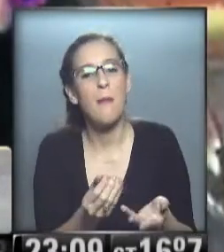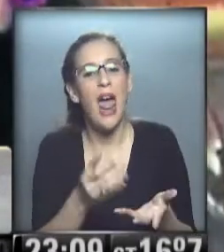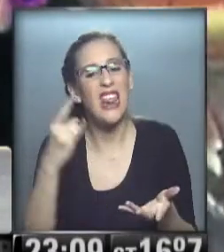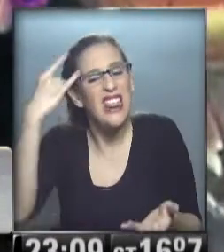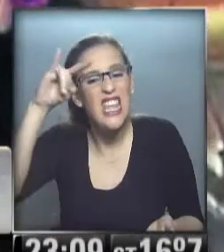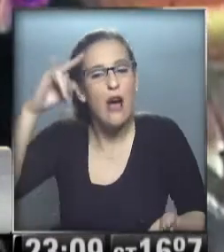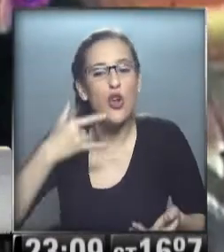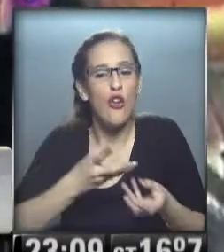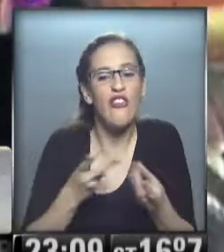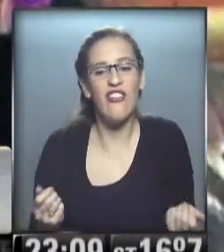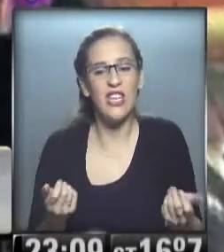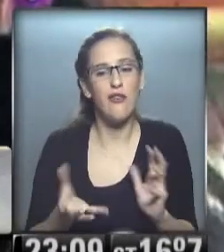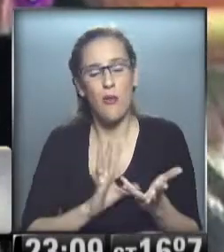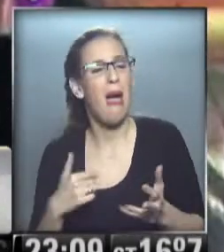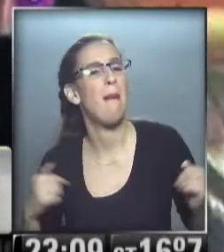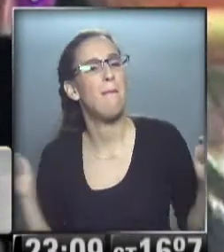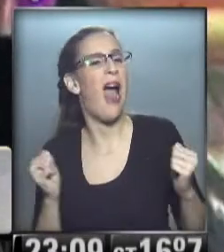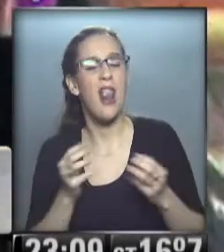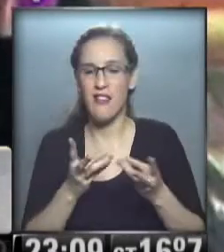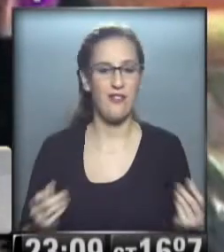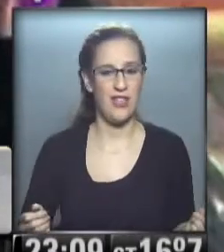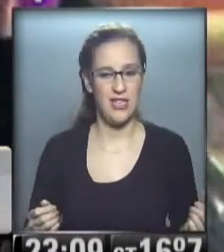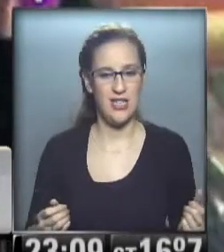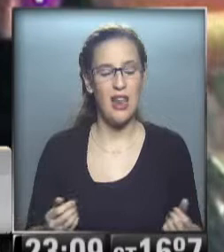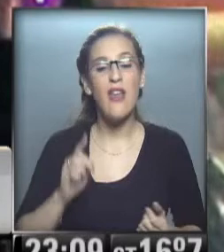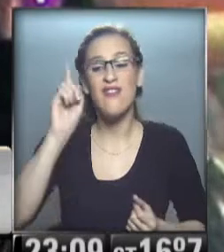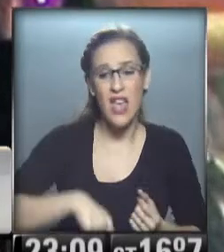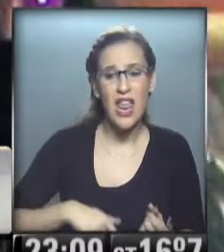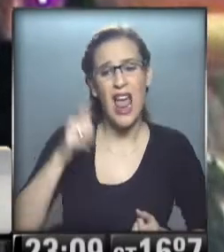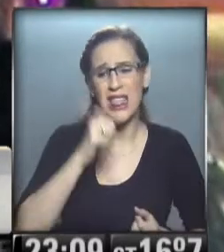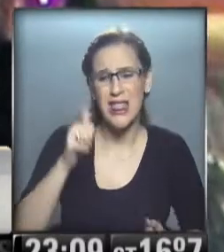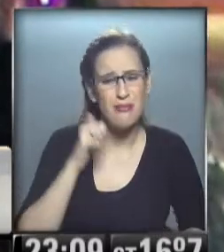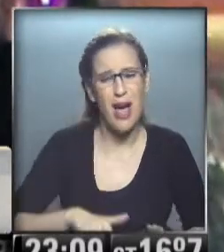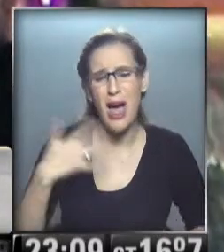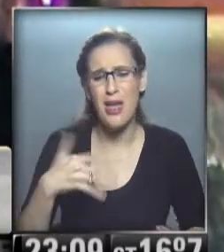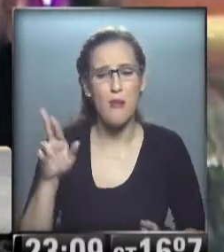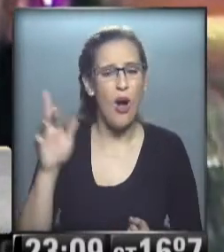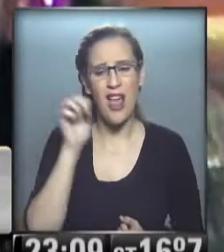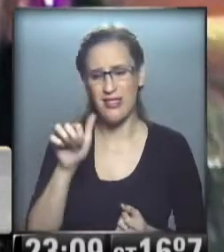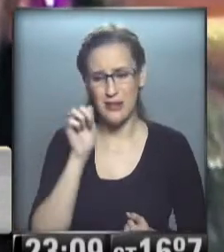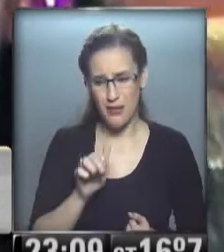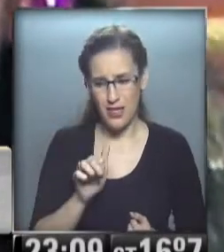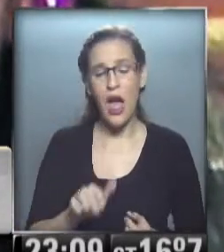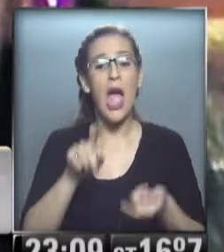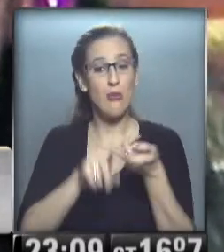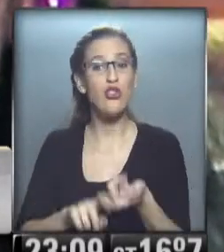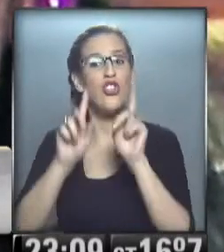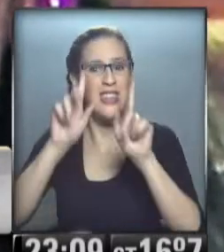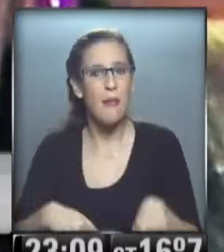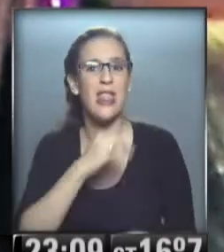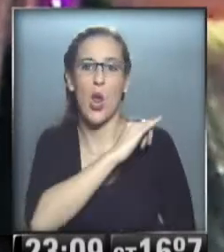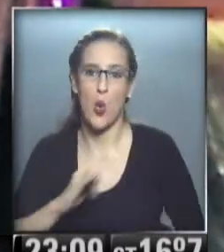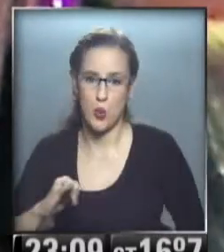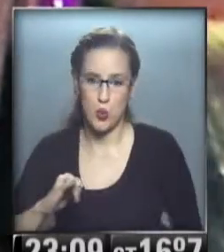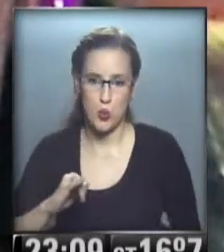Haidt está imputada por reducción a la servidumbre y lesiones graves, mientras que su esposo está acusado de los mismos delitos, más